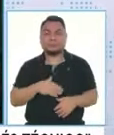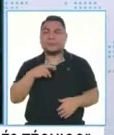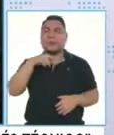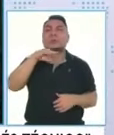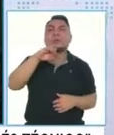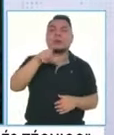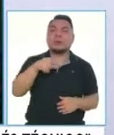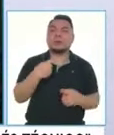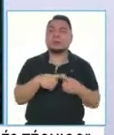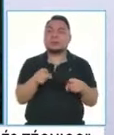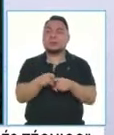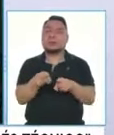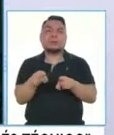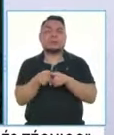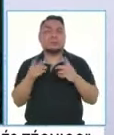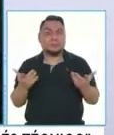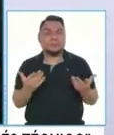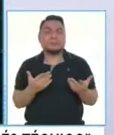de forma